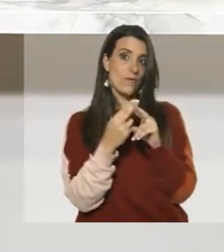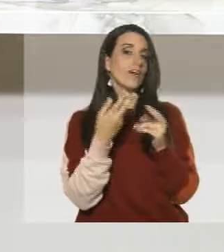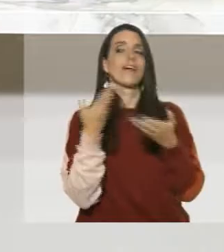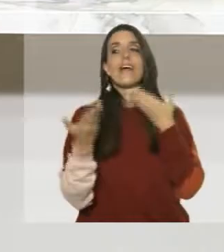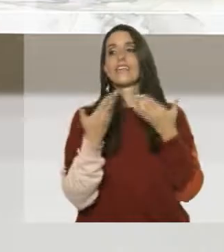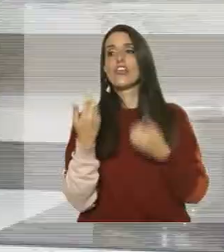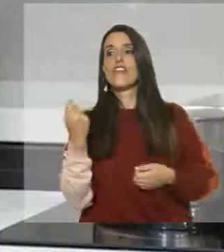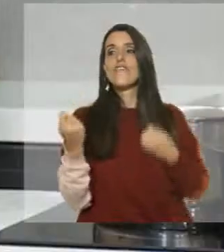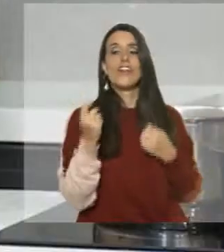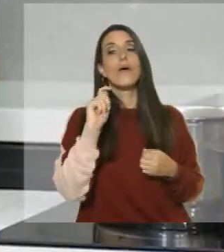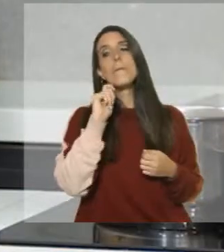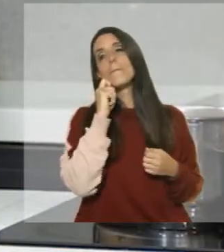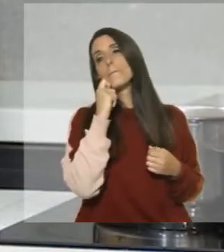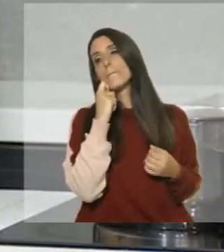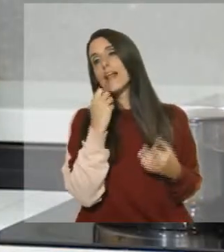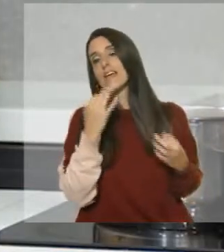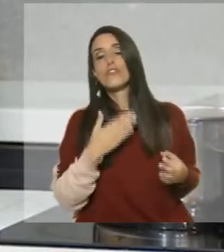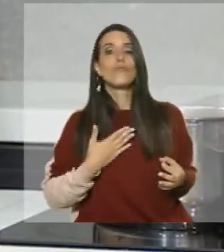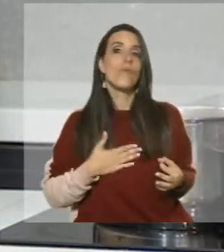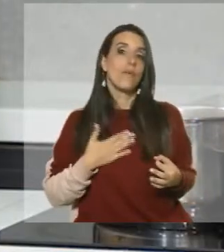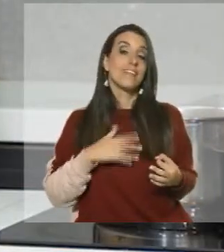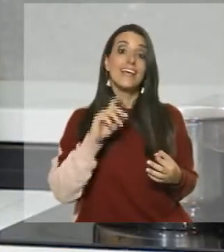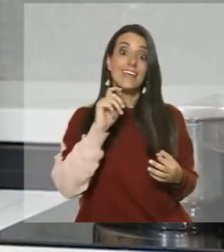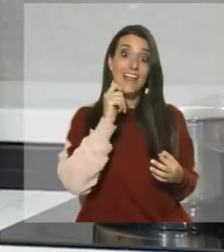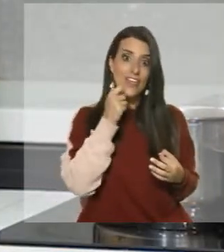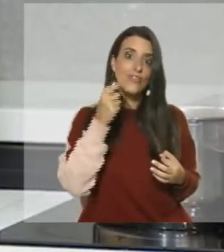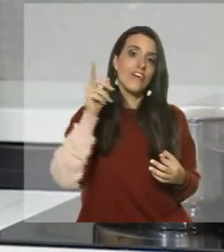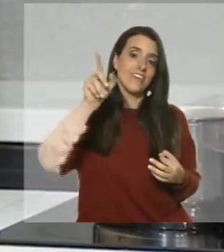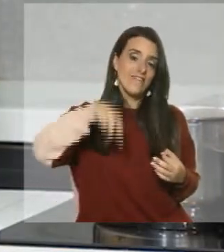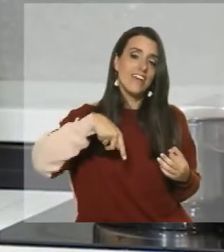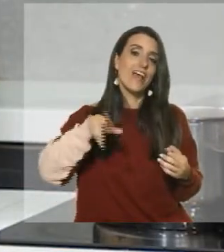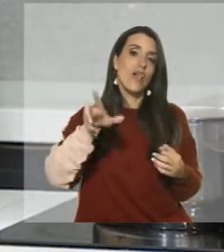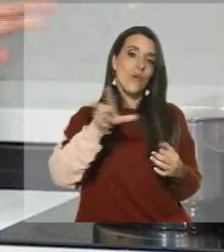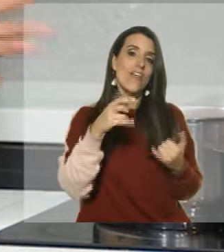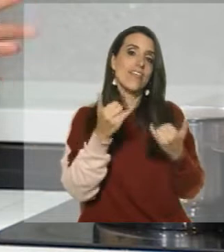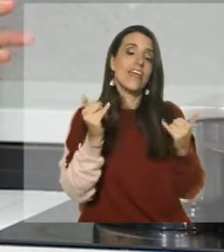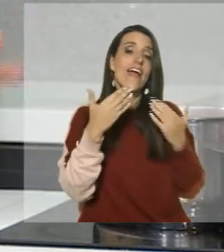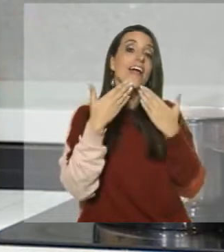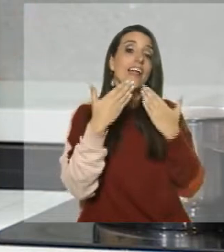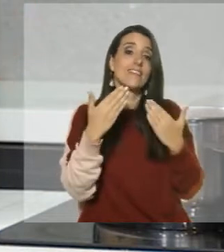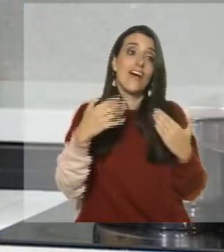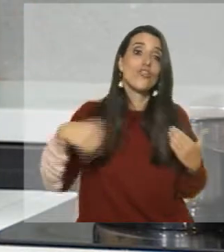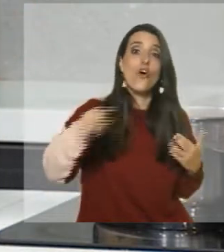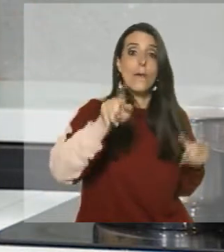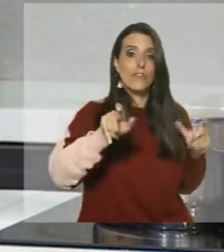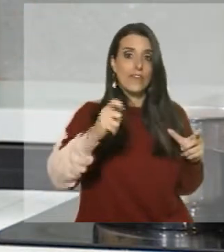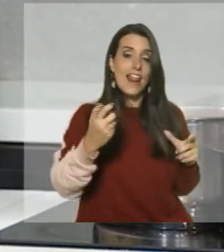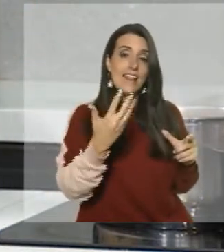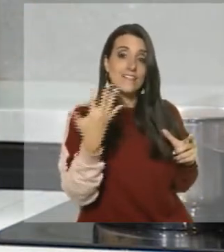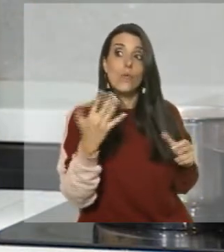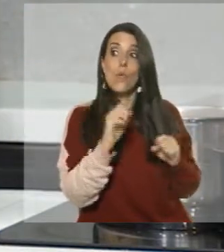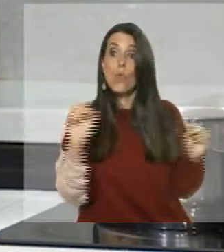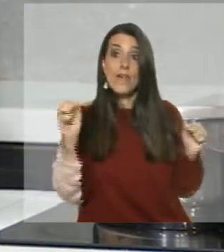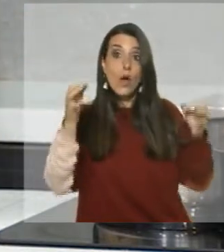de este tango, que la verdad que qué placer, qué lindo que nos estén acompañando este lunes, y gracias a todo el equipo de Canal 5 que hace posible que